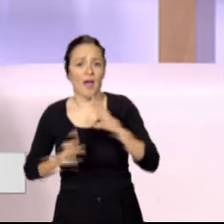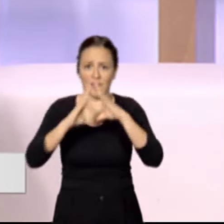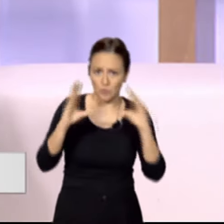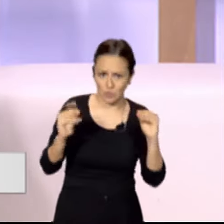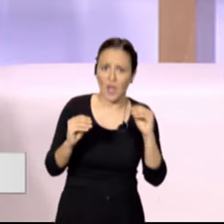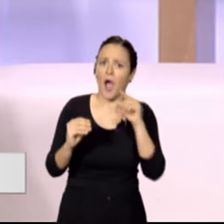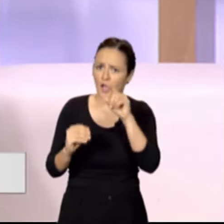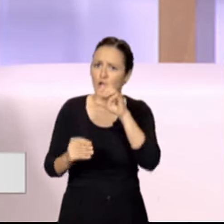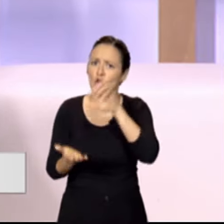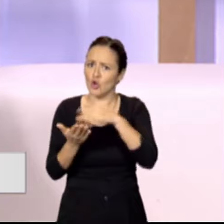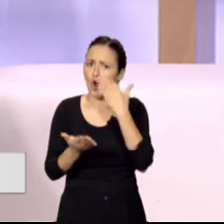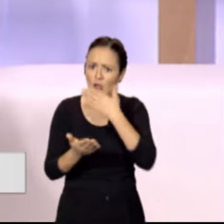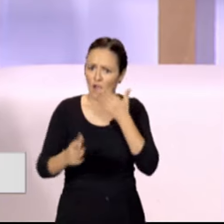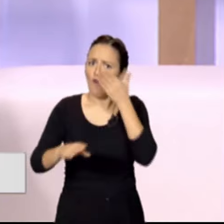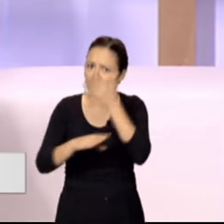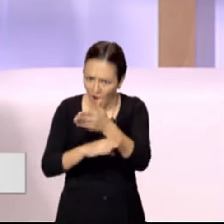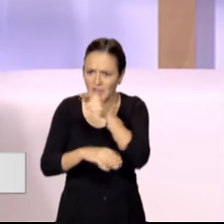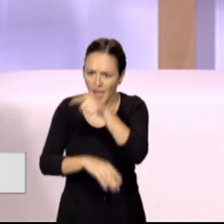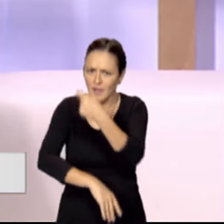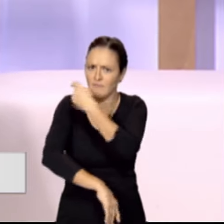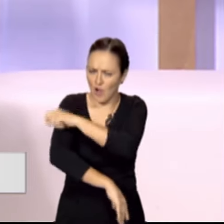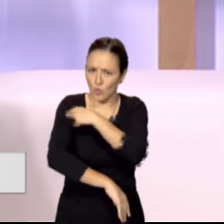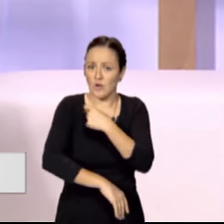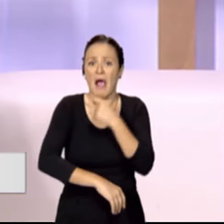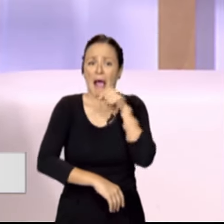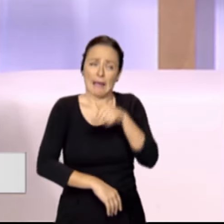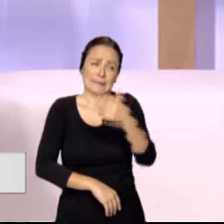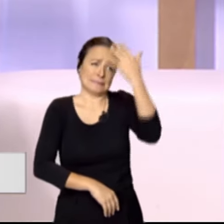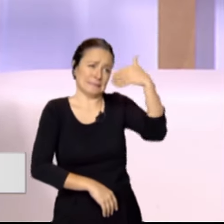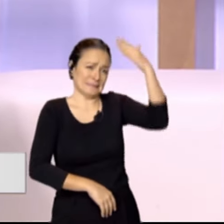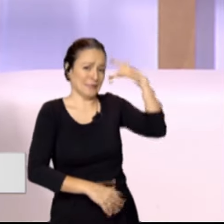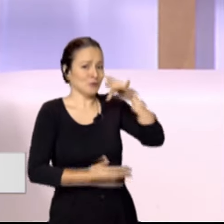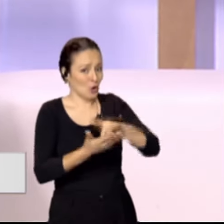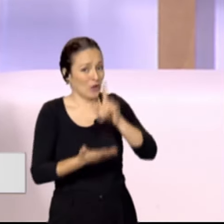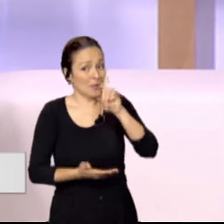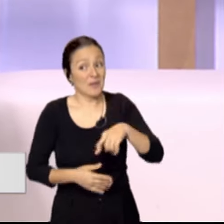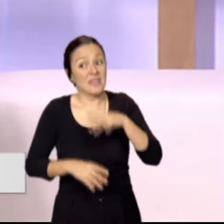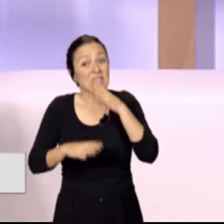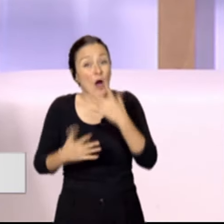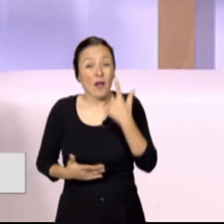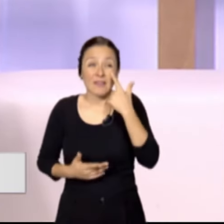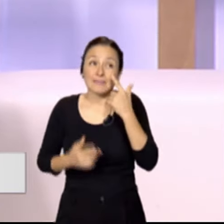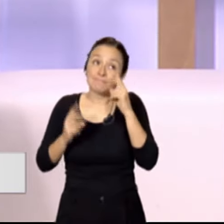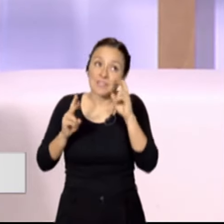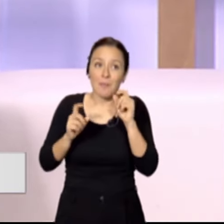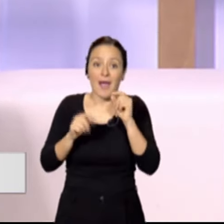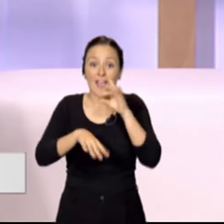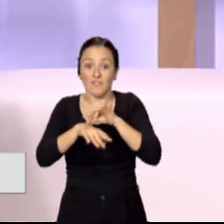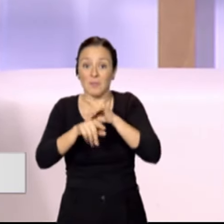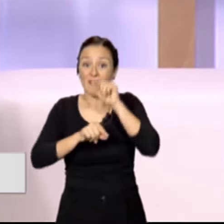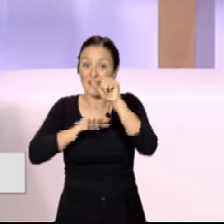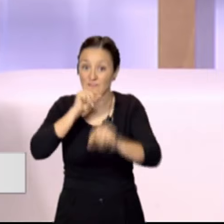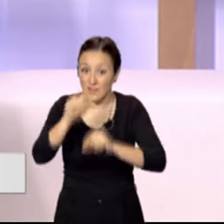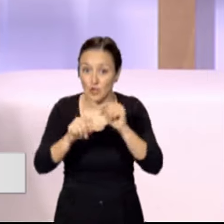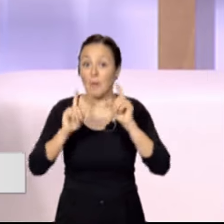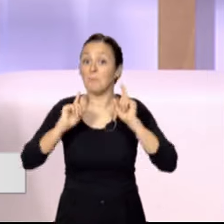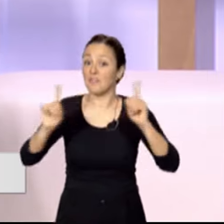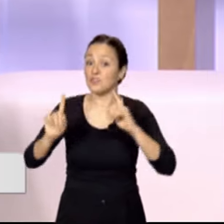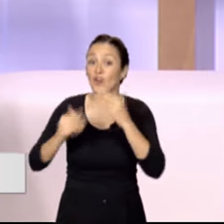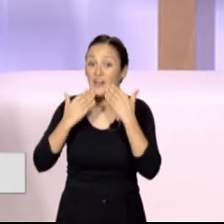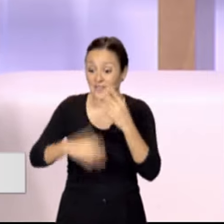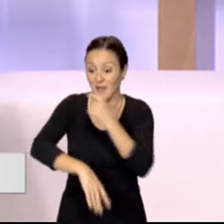aquí en Canarias se vacunó hace muchísimos años y ahora viendo los repuntes de enfermedades infecciosas prevenibles por vacunación habría